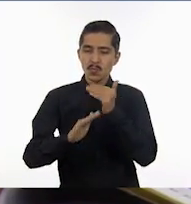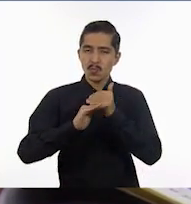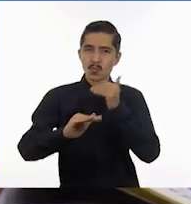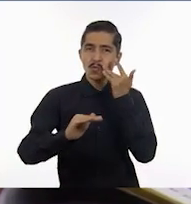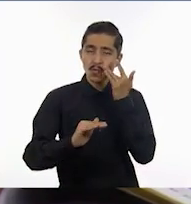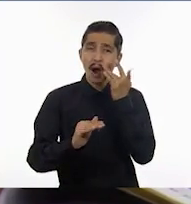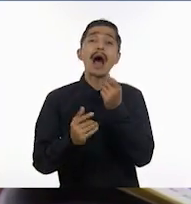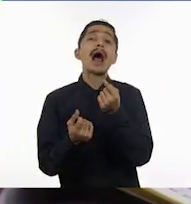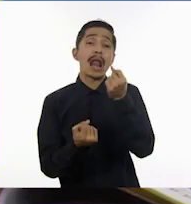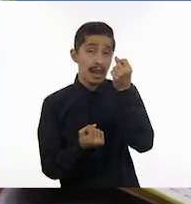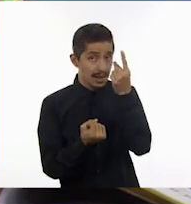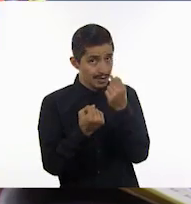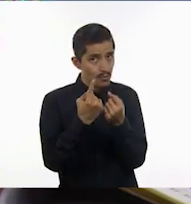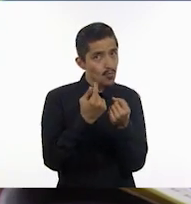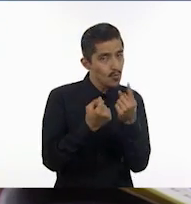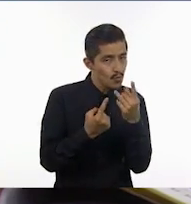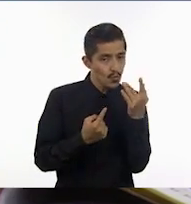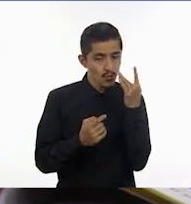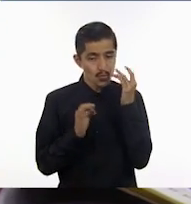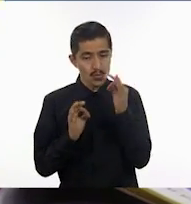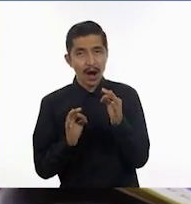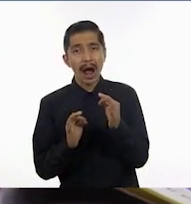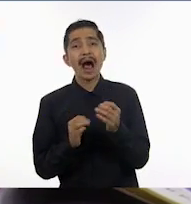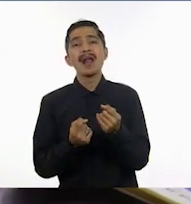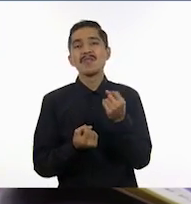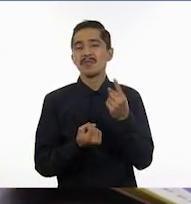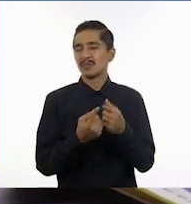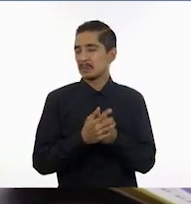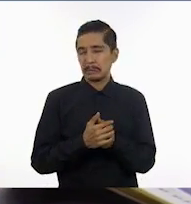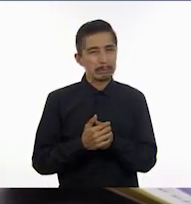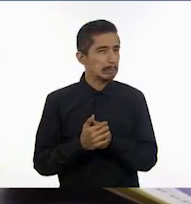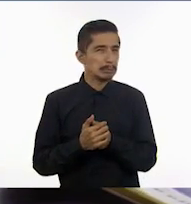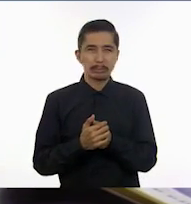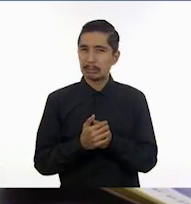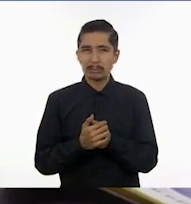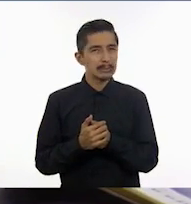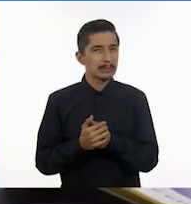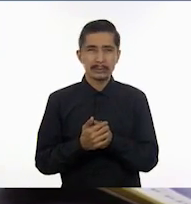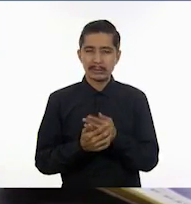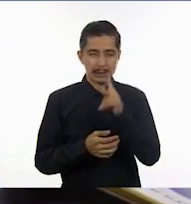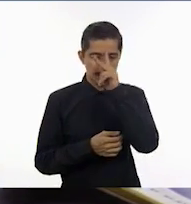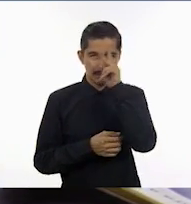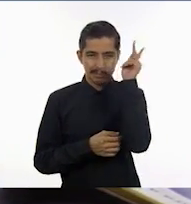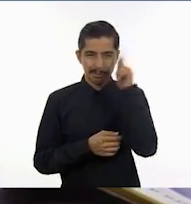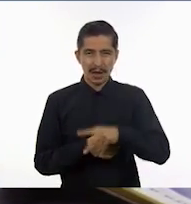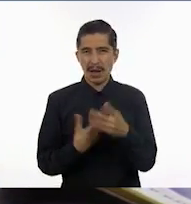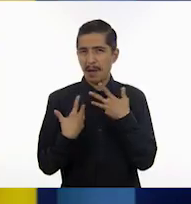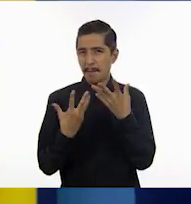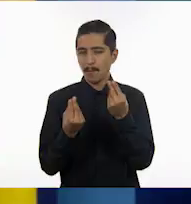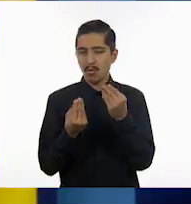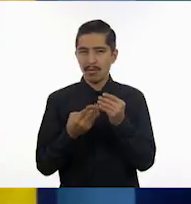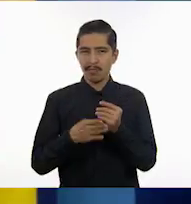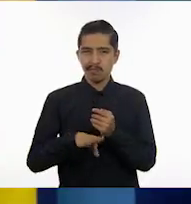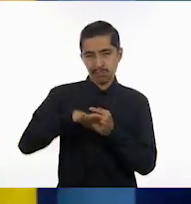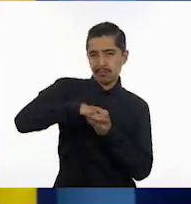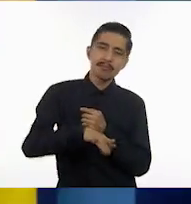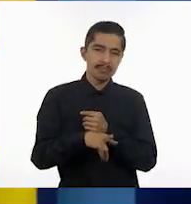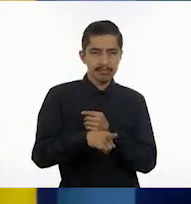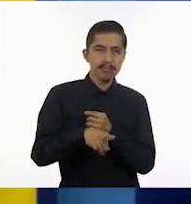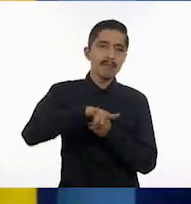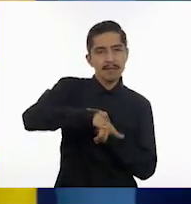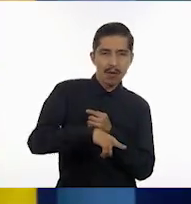están en buenas condiciones. Pero hay lugares en los que no están en tan buenas condiciones y hay baches. Exacto.